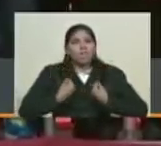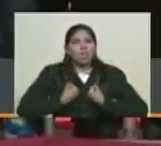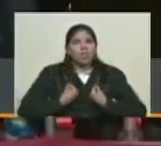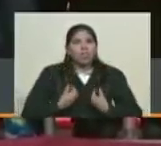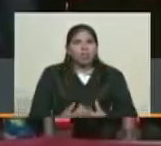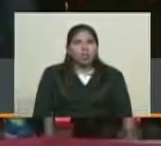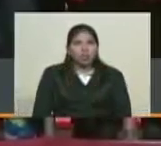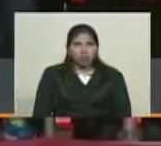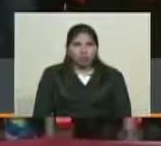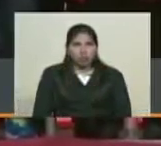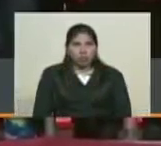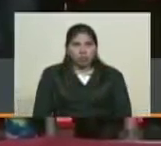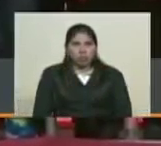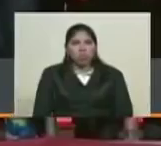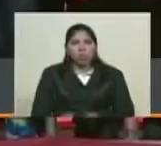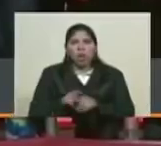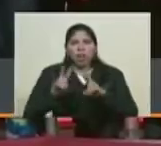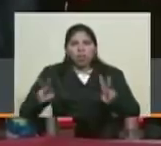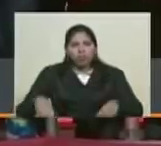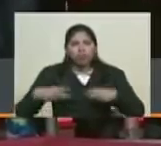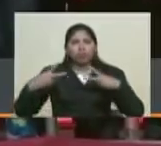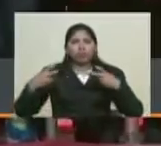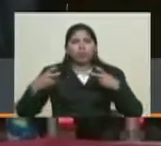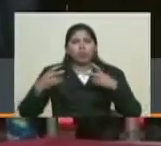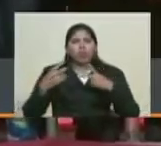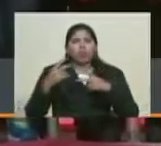Un nuevo comienzo económico.